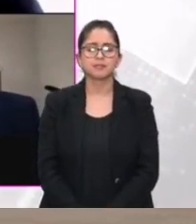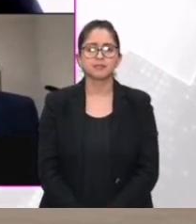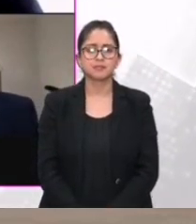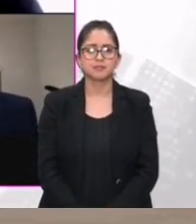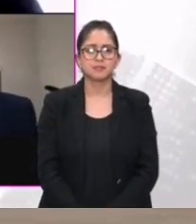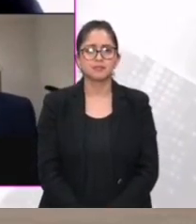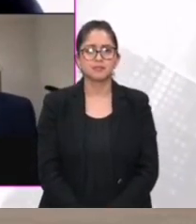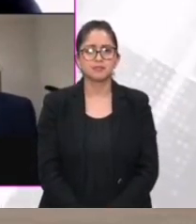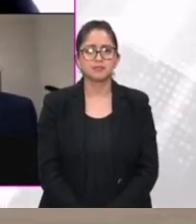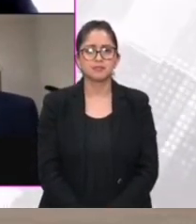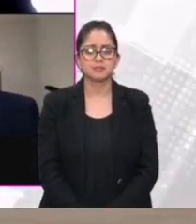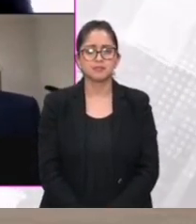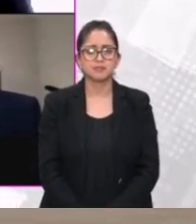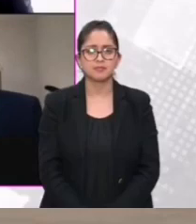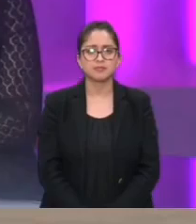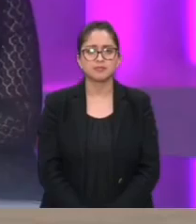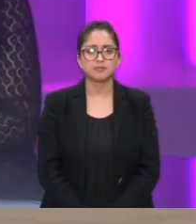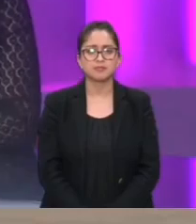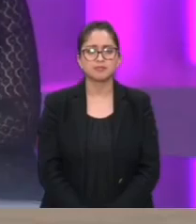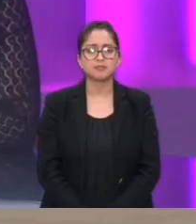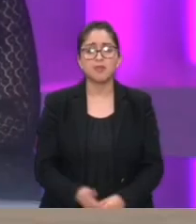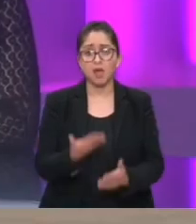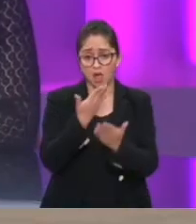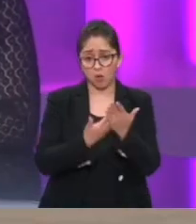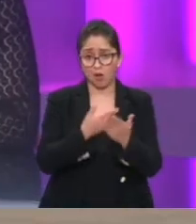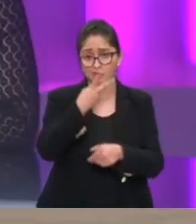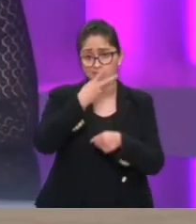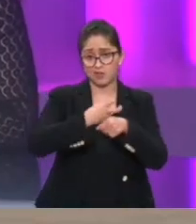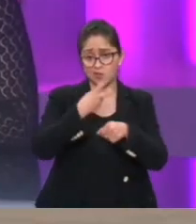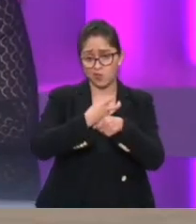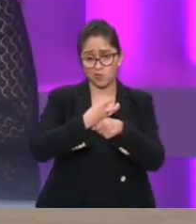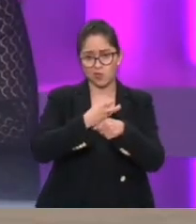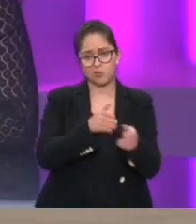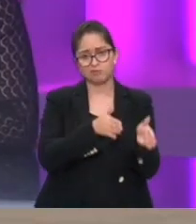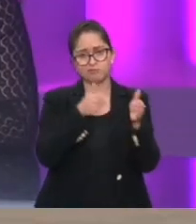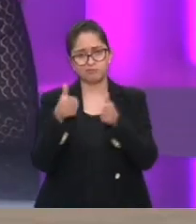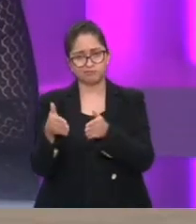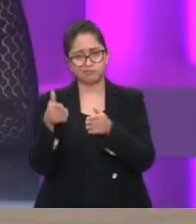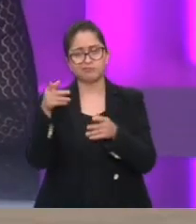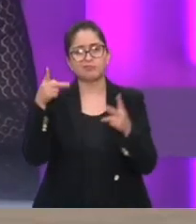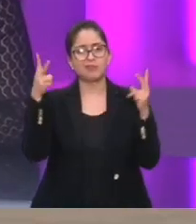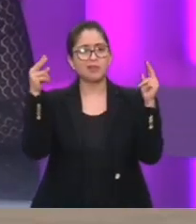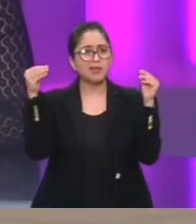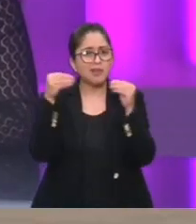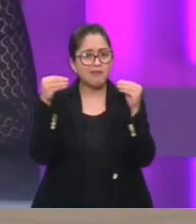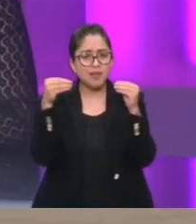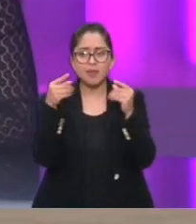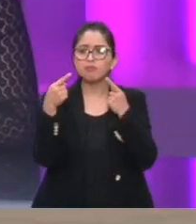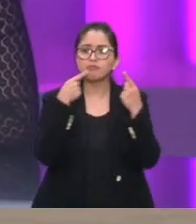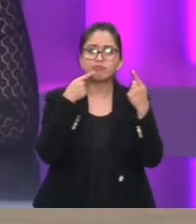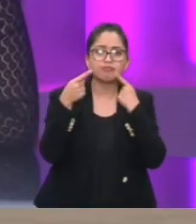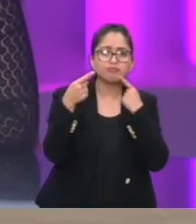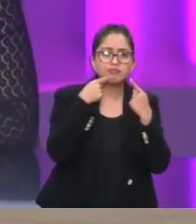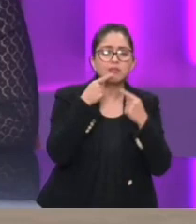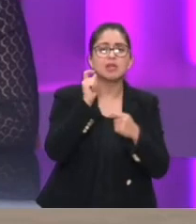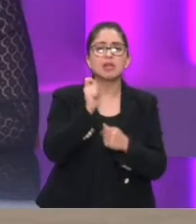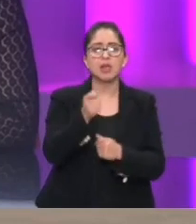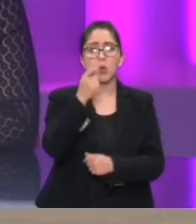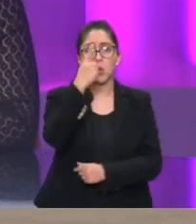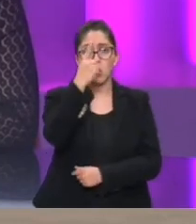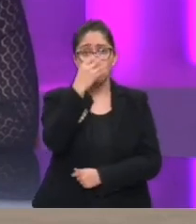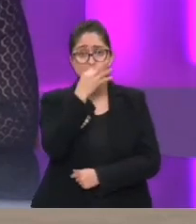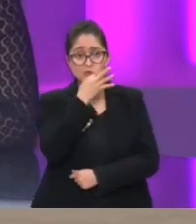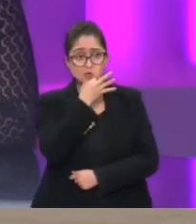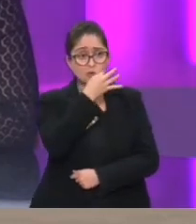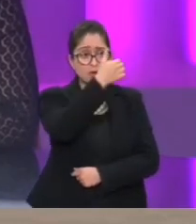Continuamos entonces. En este segundo bloque la idea es que debatan entre todas y todos ustedes. Tienen tres participaciones de hasta un minuto,